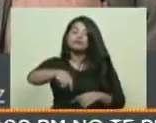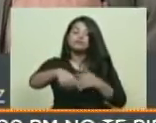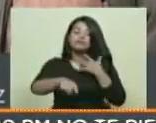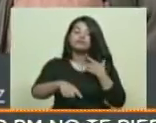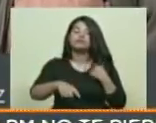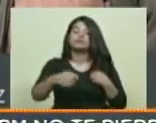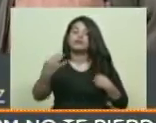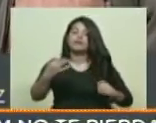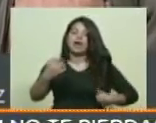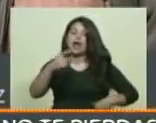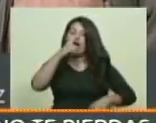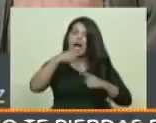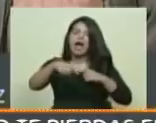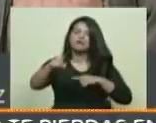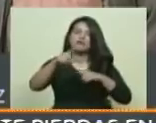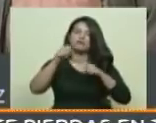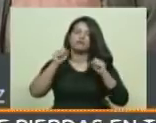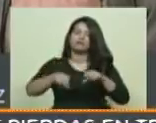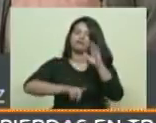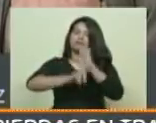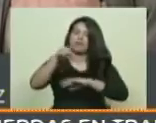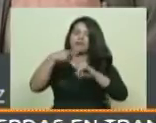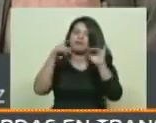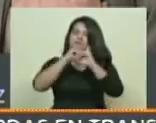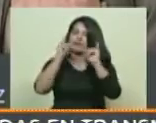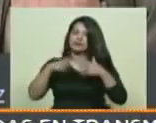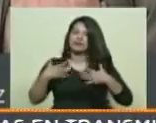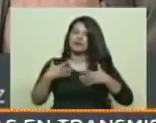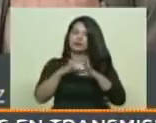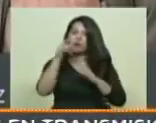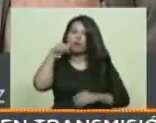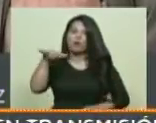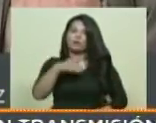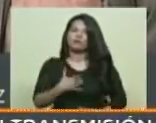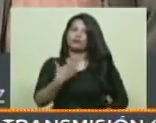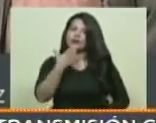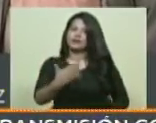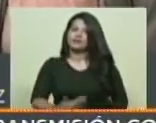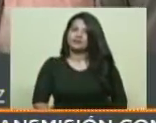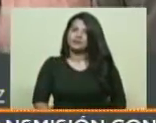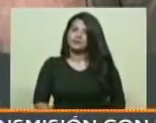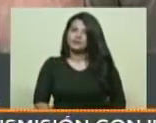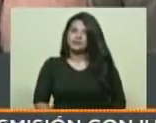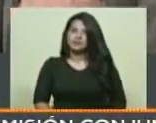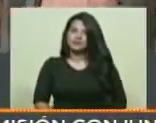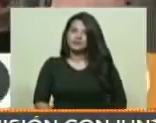días, sea un año de prosperidad y de felicidad para nuestro pueblo. Muchas gracias.